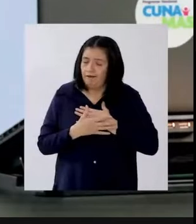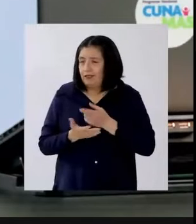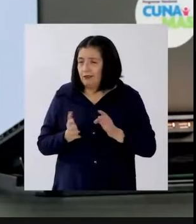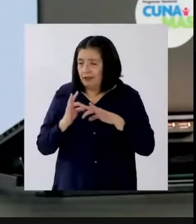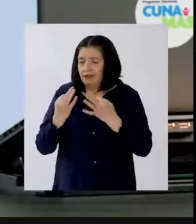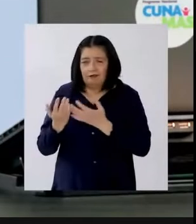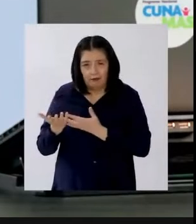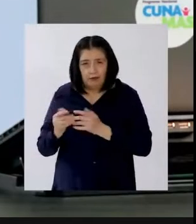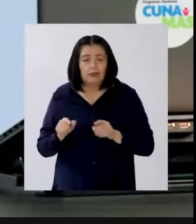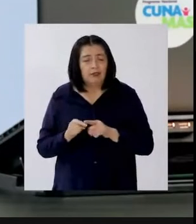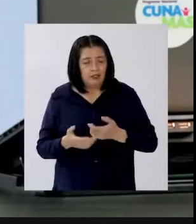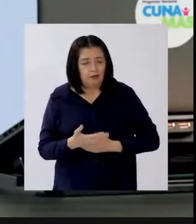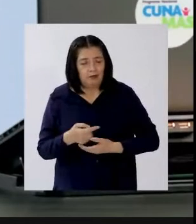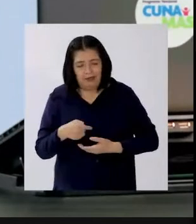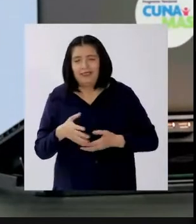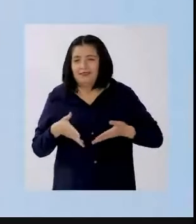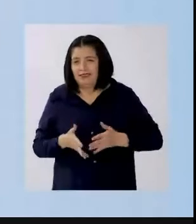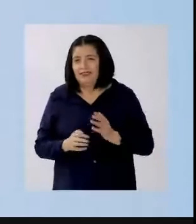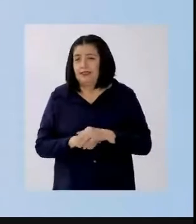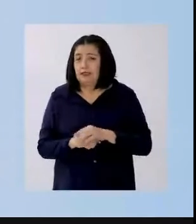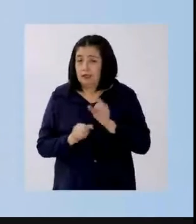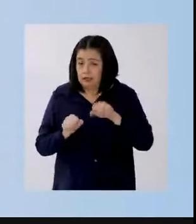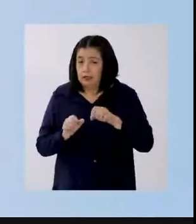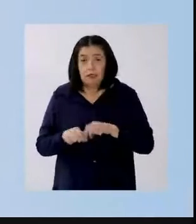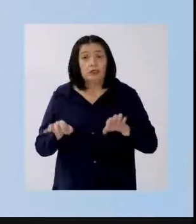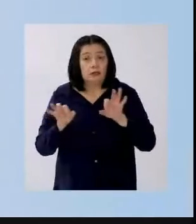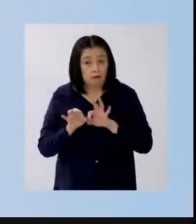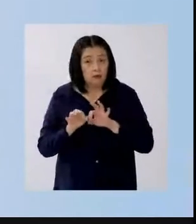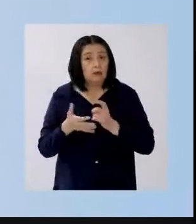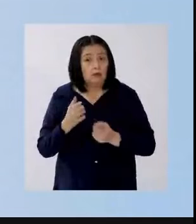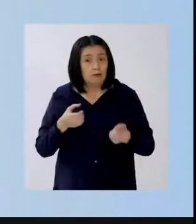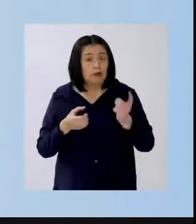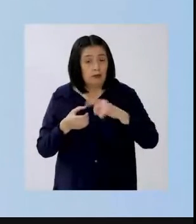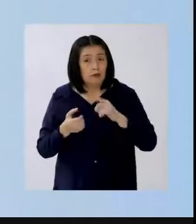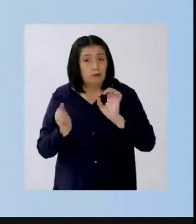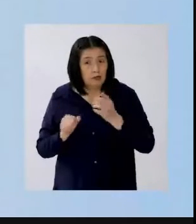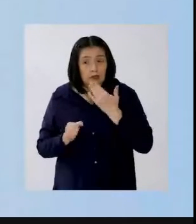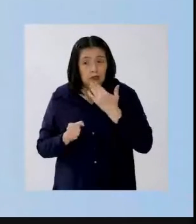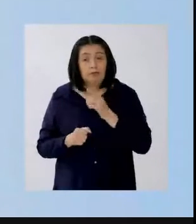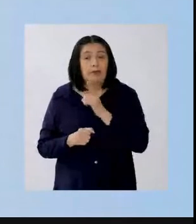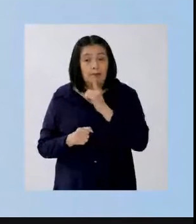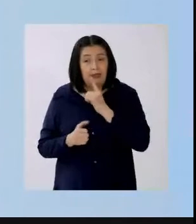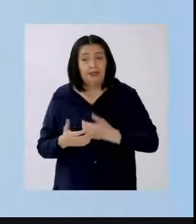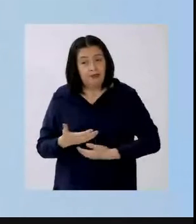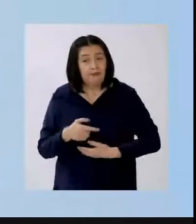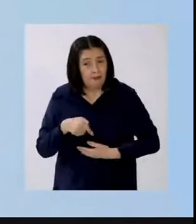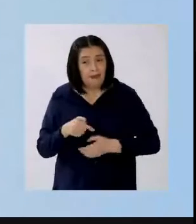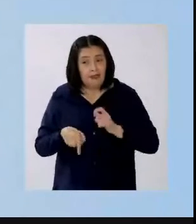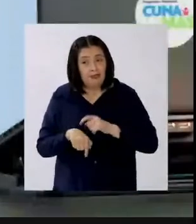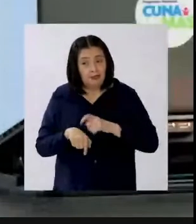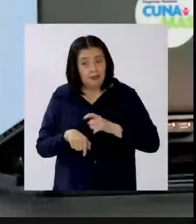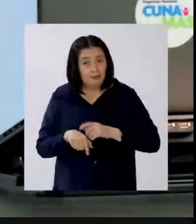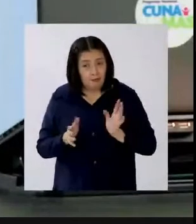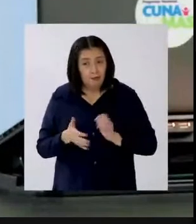la familia y el bebé que está por nacer. Es importante la participación activa del padre del bebé en este